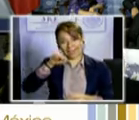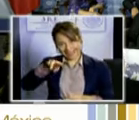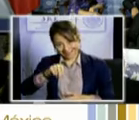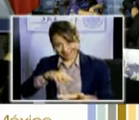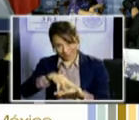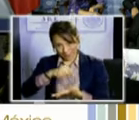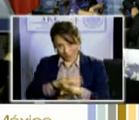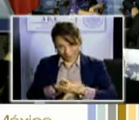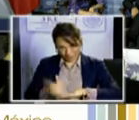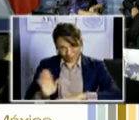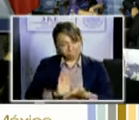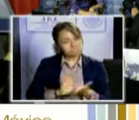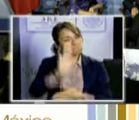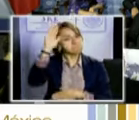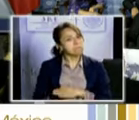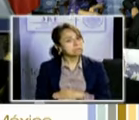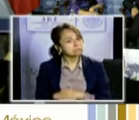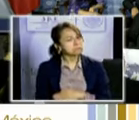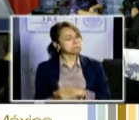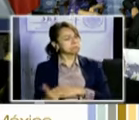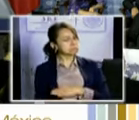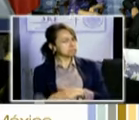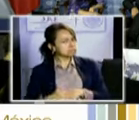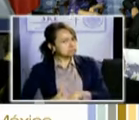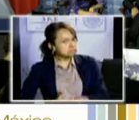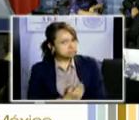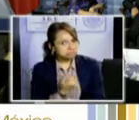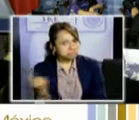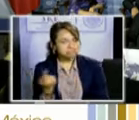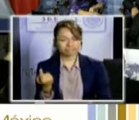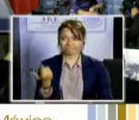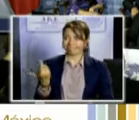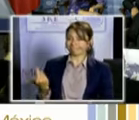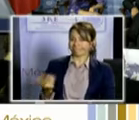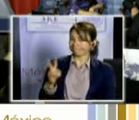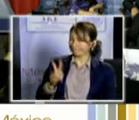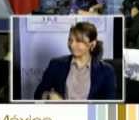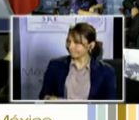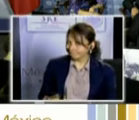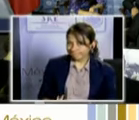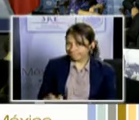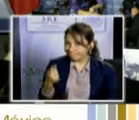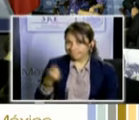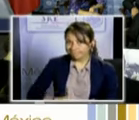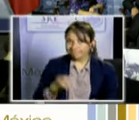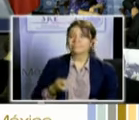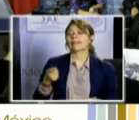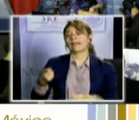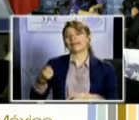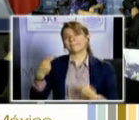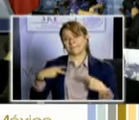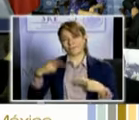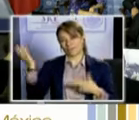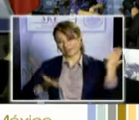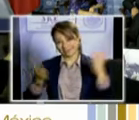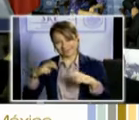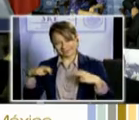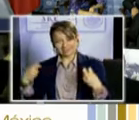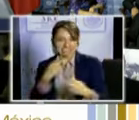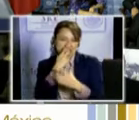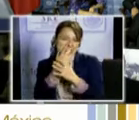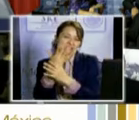donde habíamos representantes de todos que habíamos visto este tema desde diferentes ópticas, cada quien tiene su